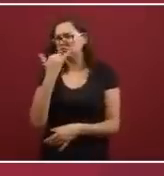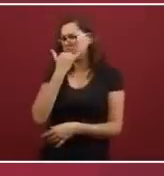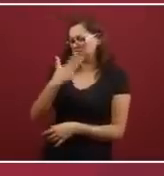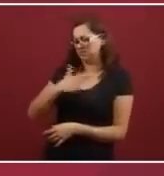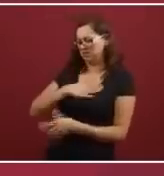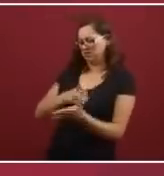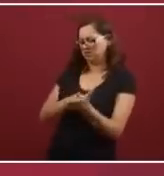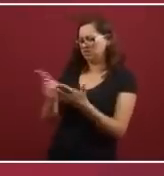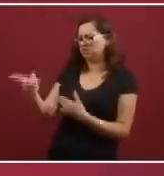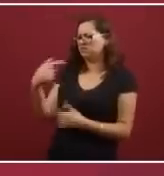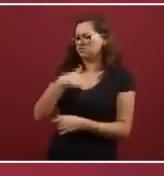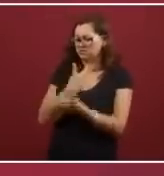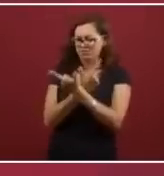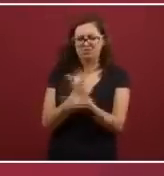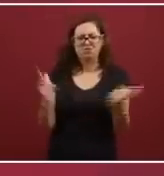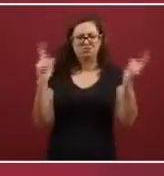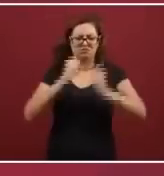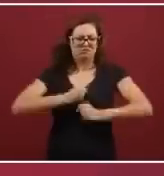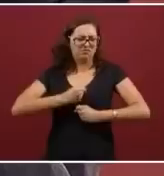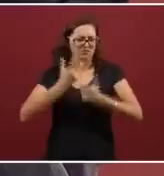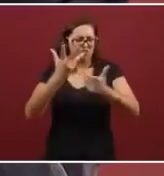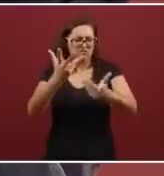de manifestación